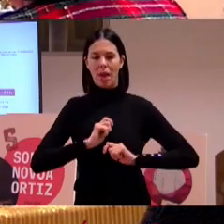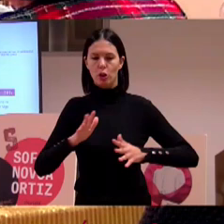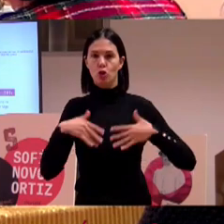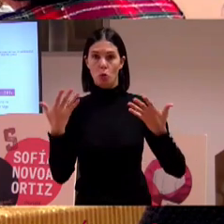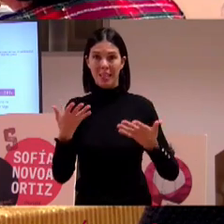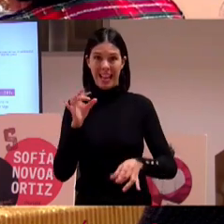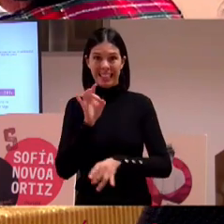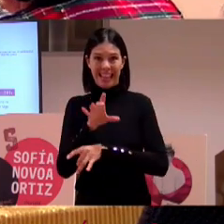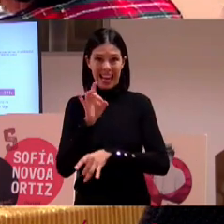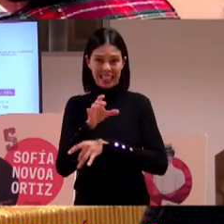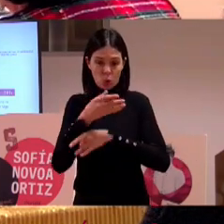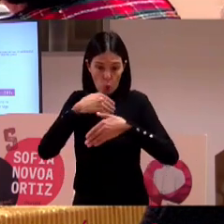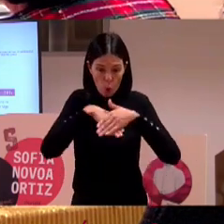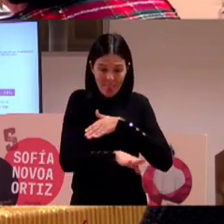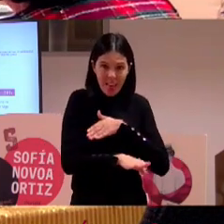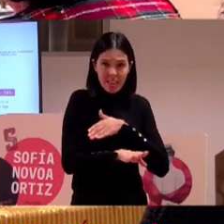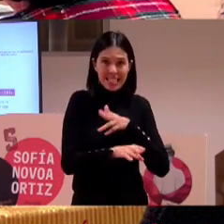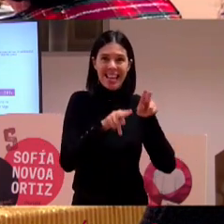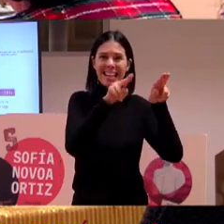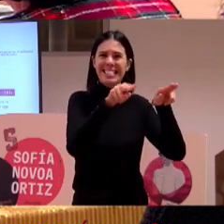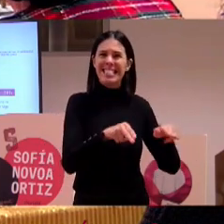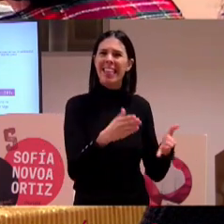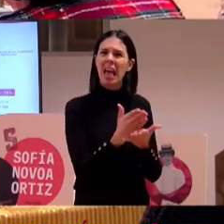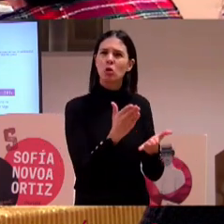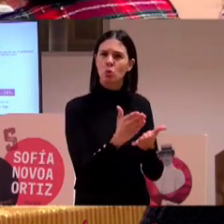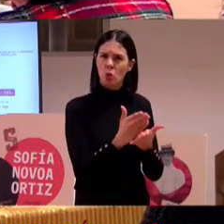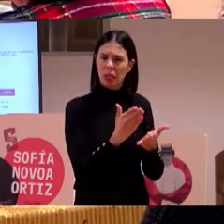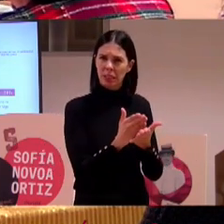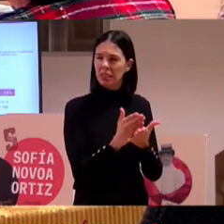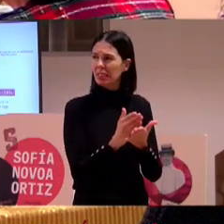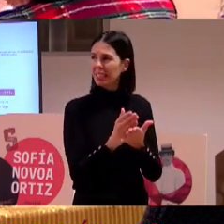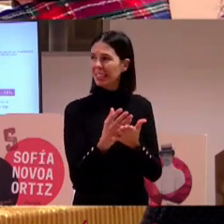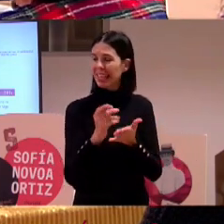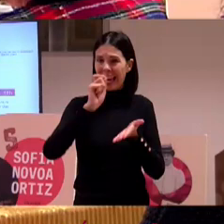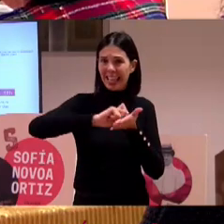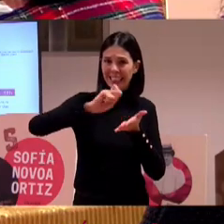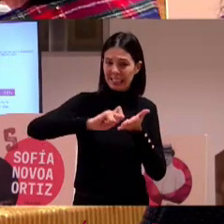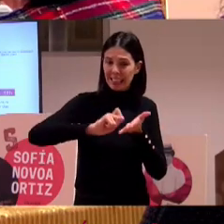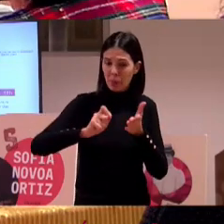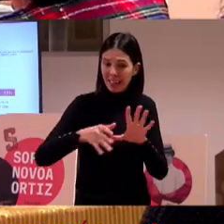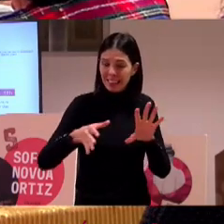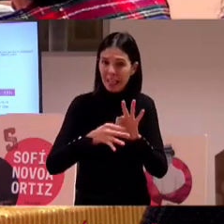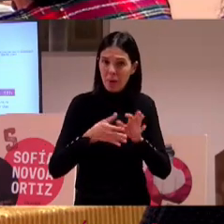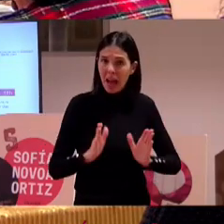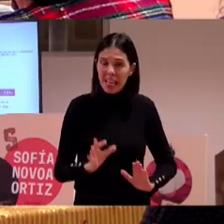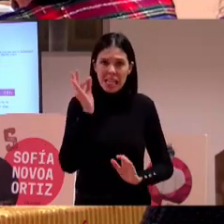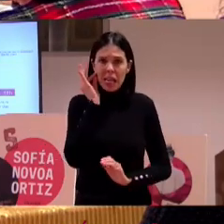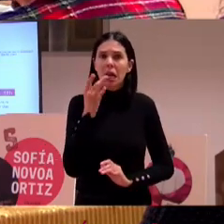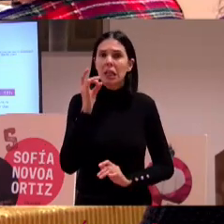se conserva en la residencia de estudiantes, el que escribe sobre su hija es él.